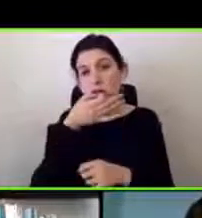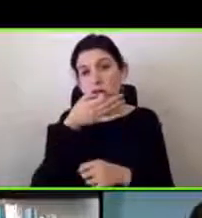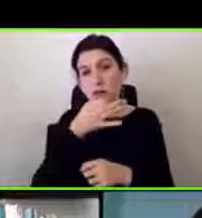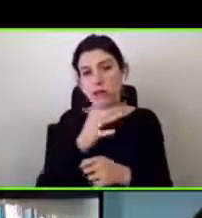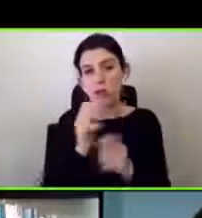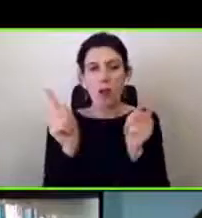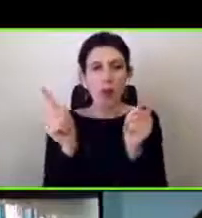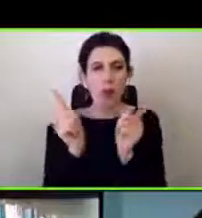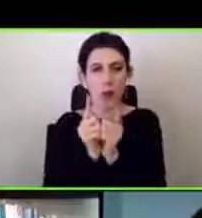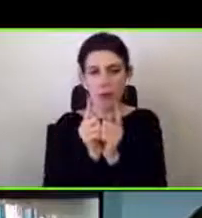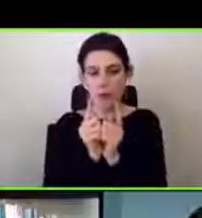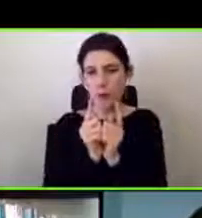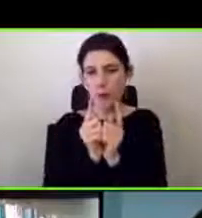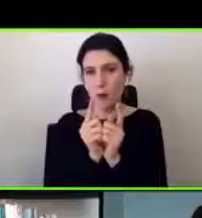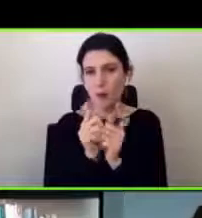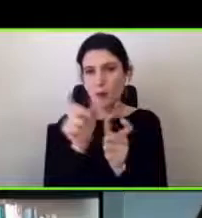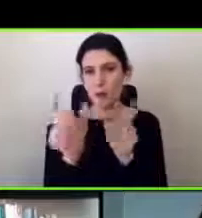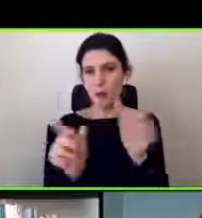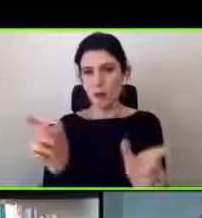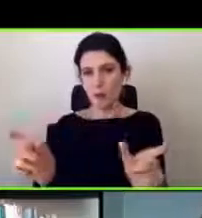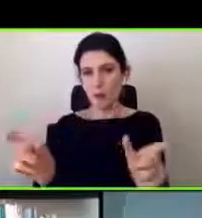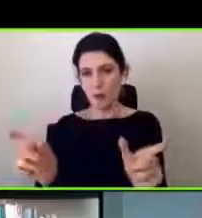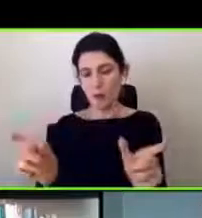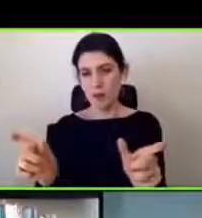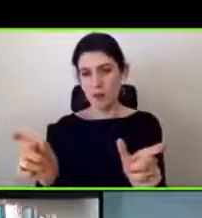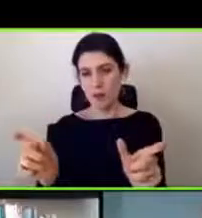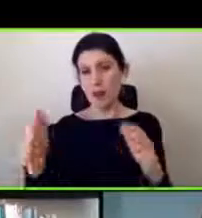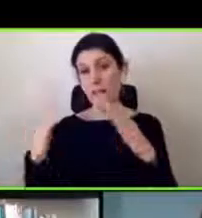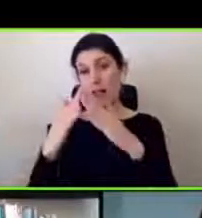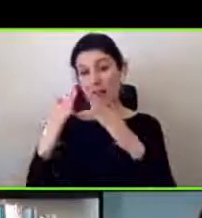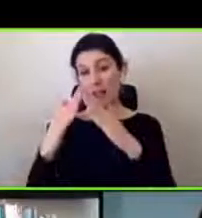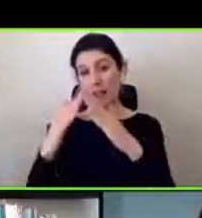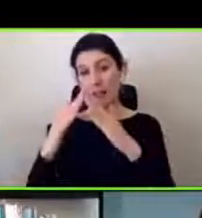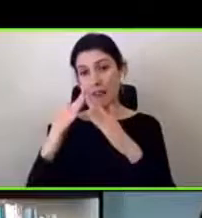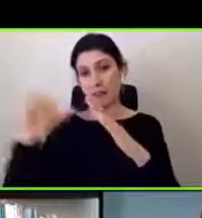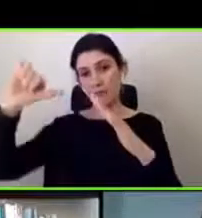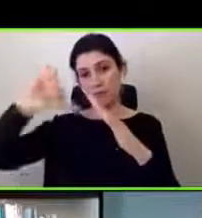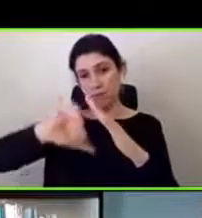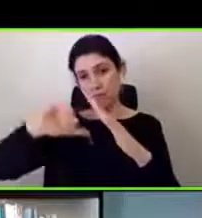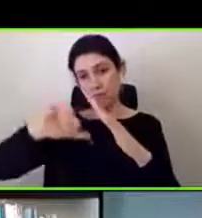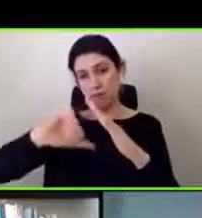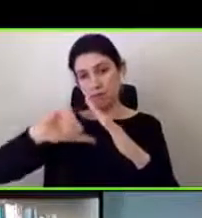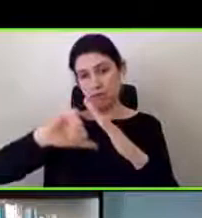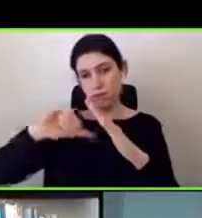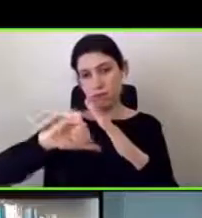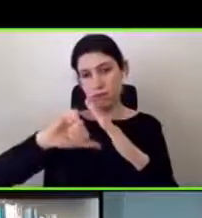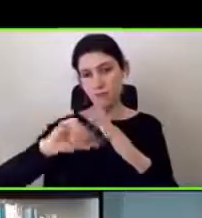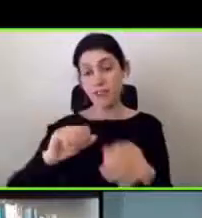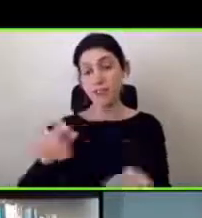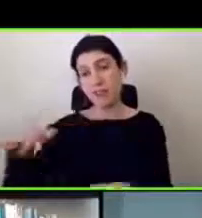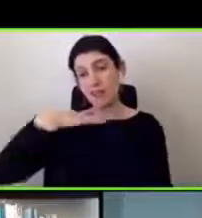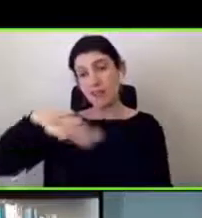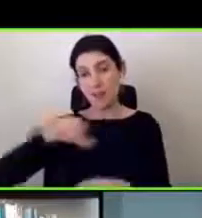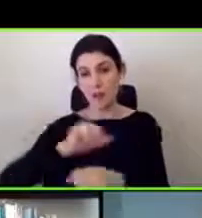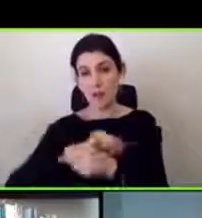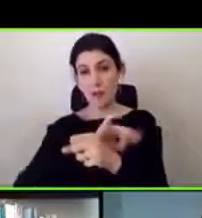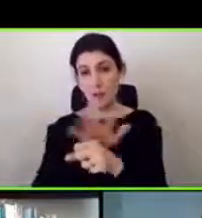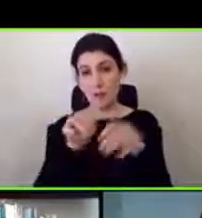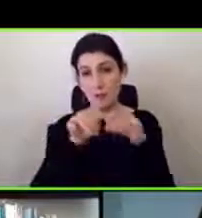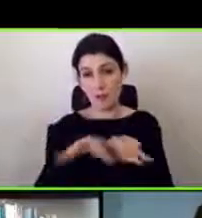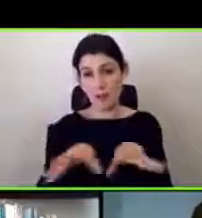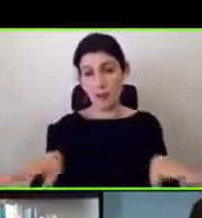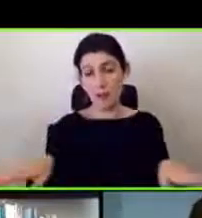breve para la gente que está en la casa en confinamiento, en este contexto de pandemia, ¿qué le podrían